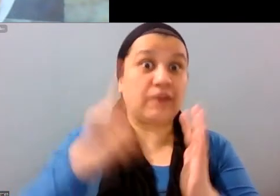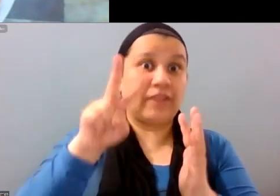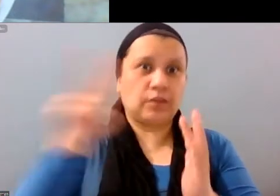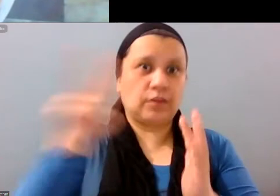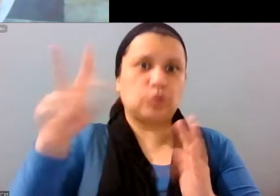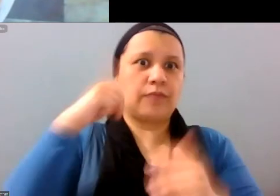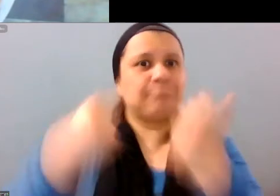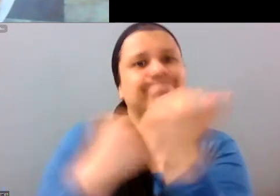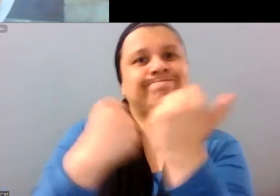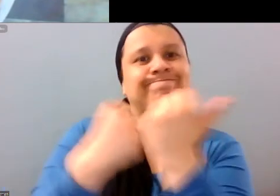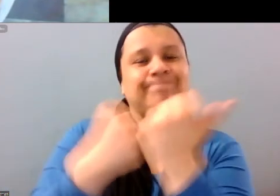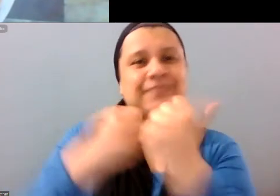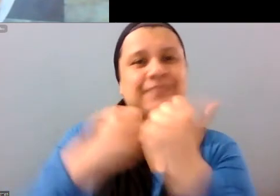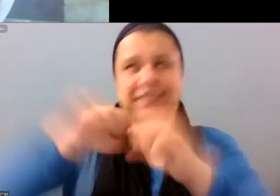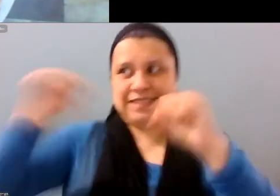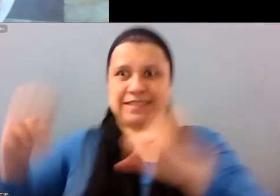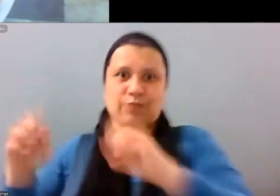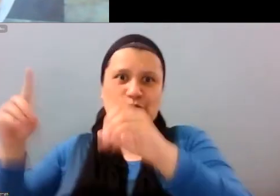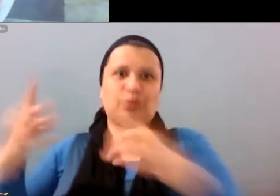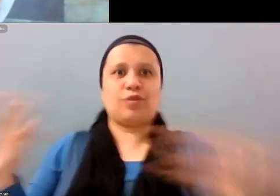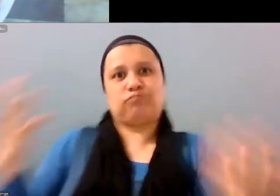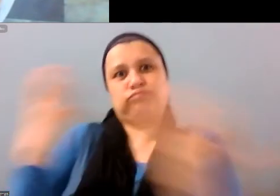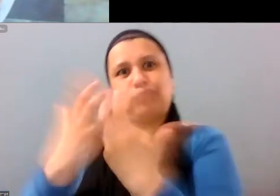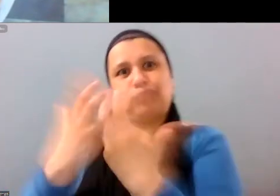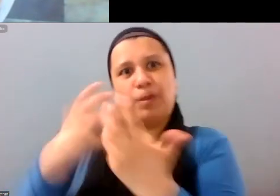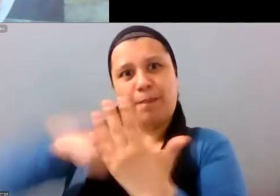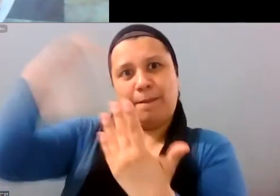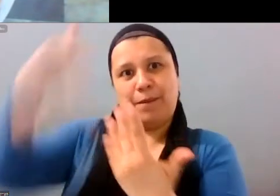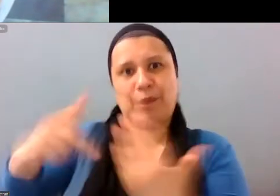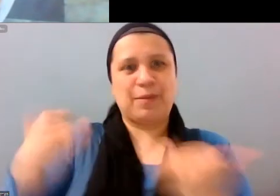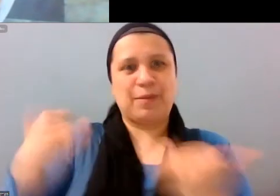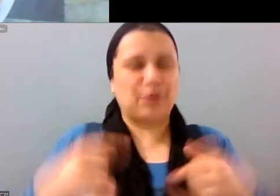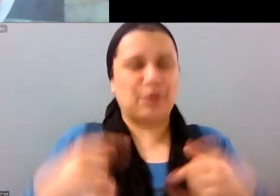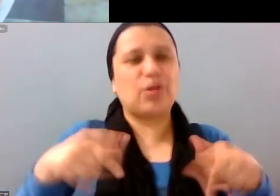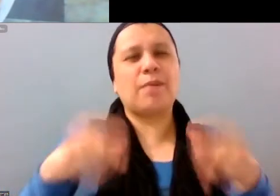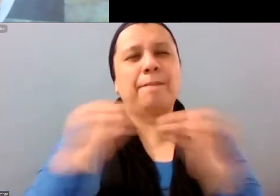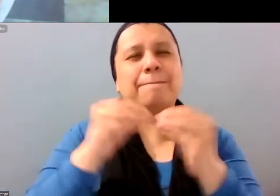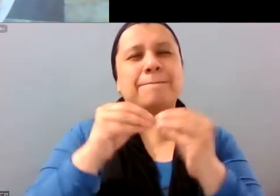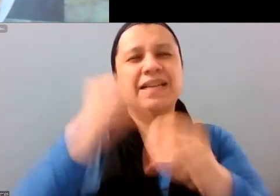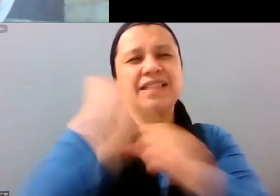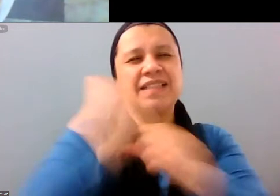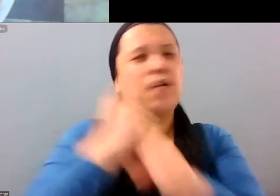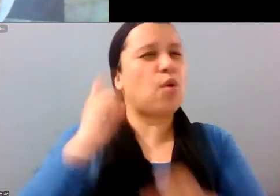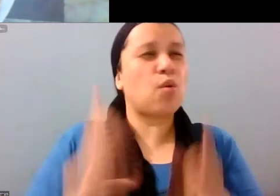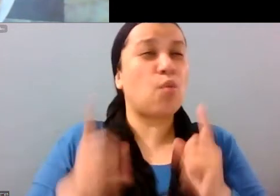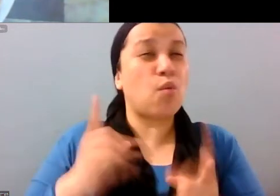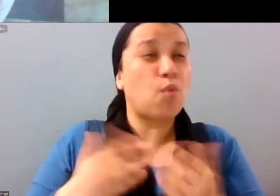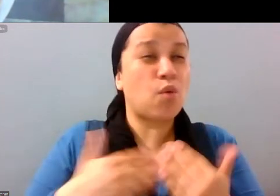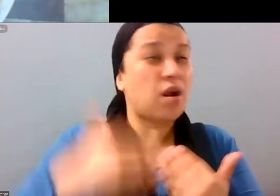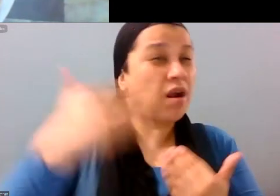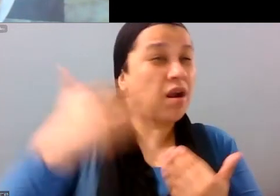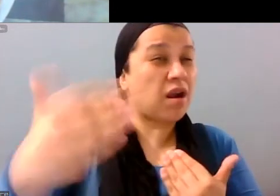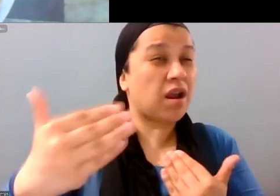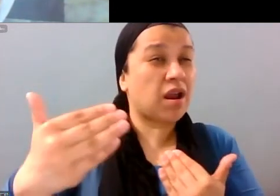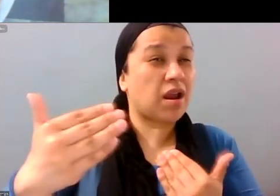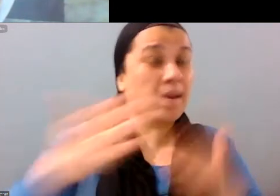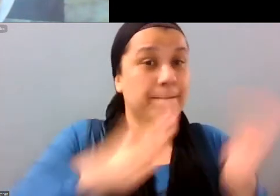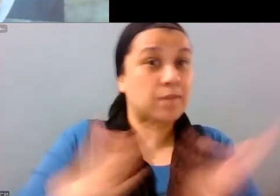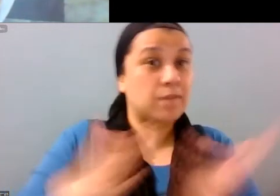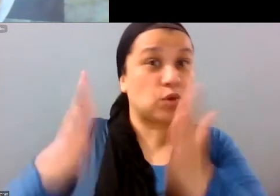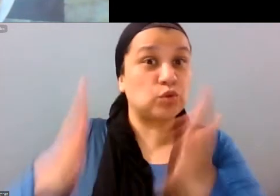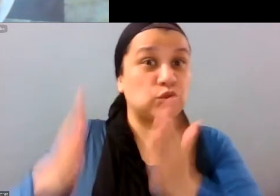educativos y la complementariedad de los programas sobre todo porque ahora nos queda un trabajo que es generar los procesos que permitan solventar las